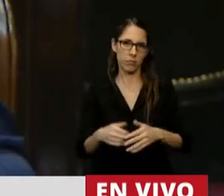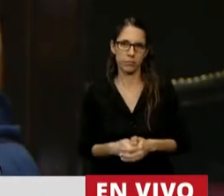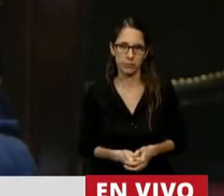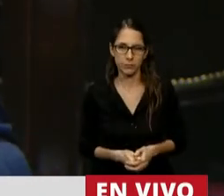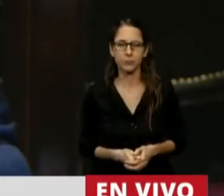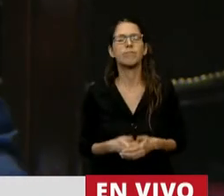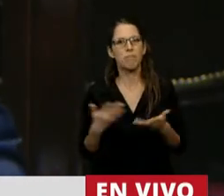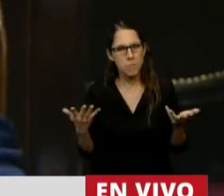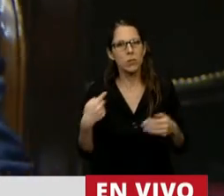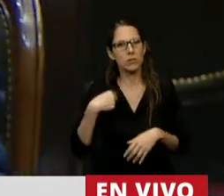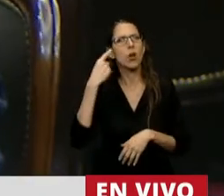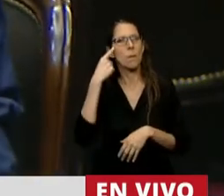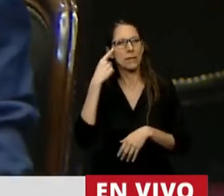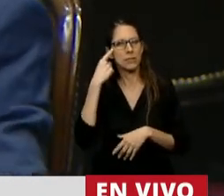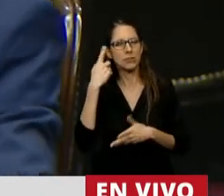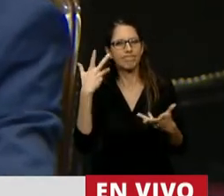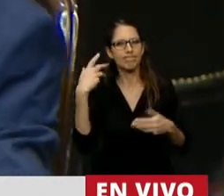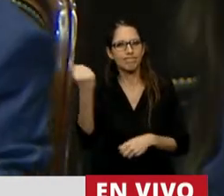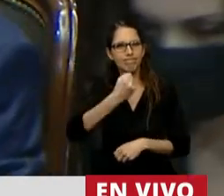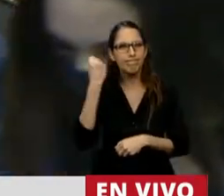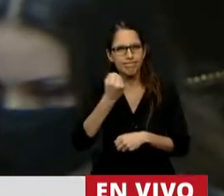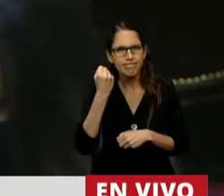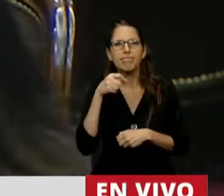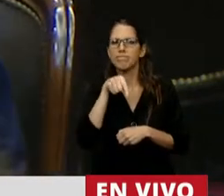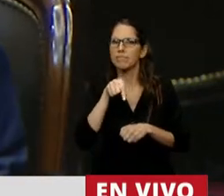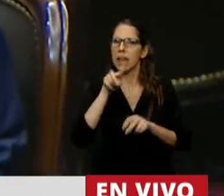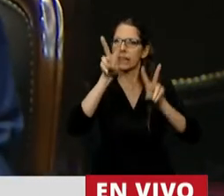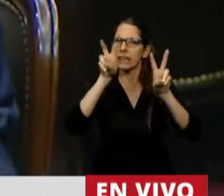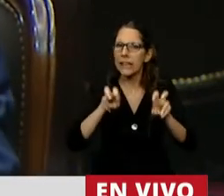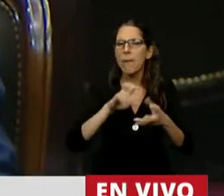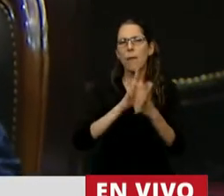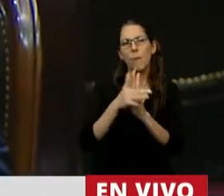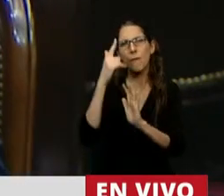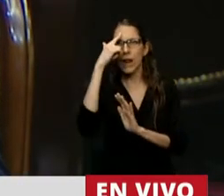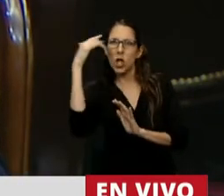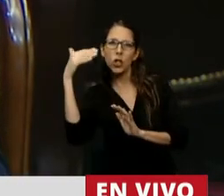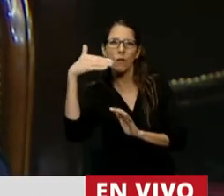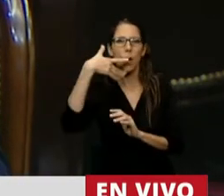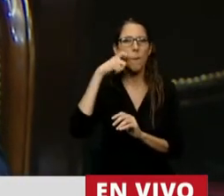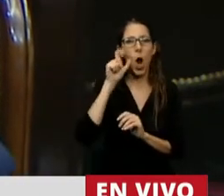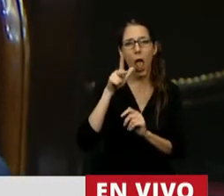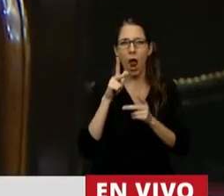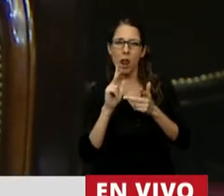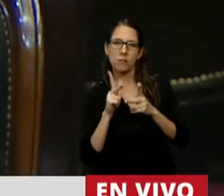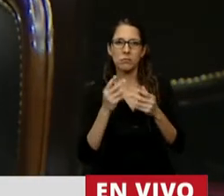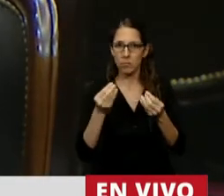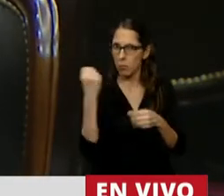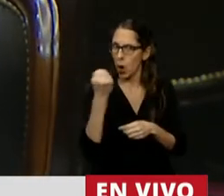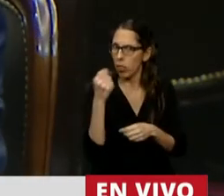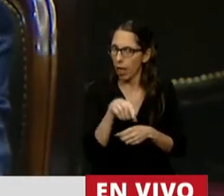es importante profundizar en la cuestión moral filosófica de este debate. El debate